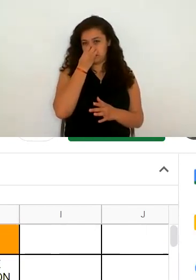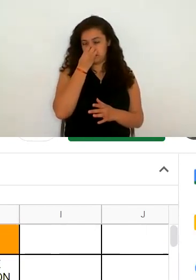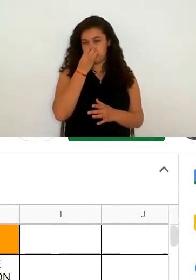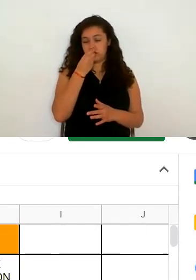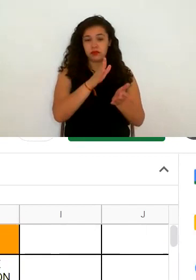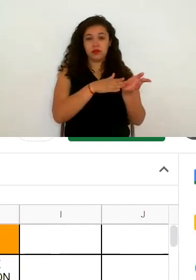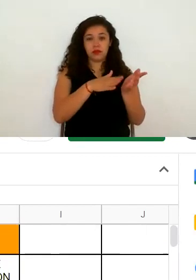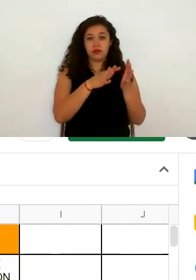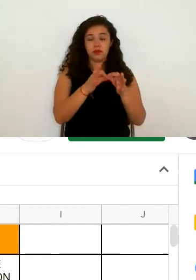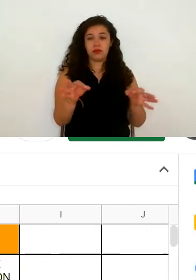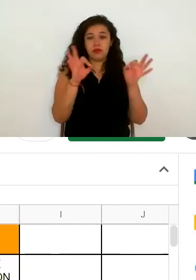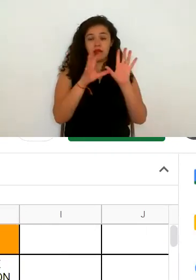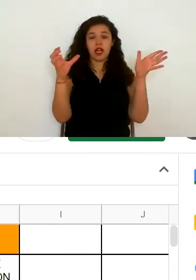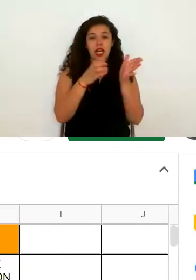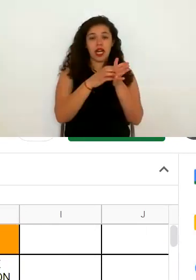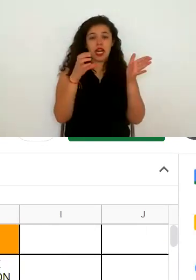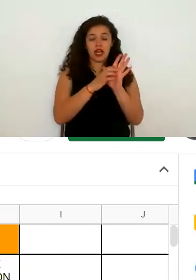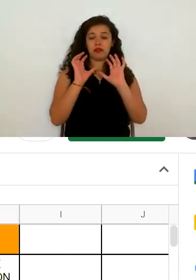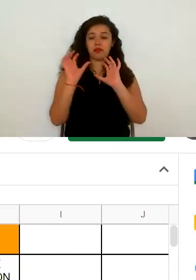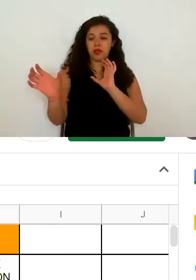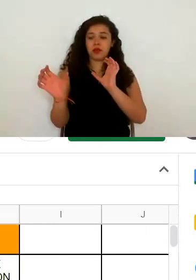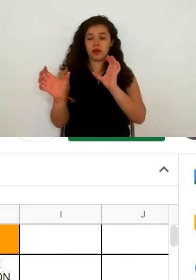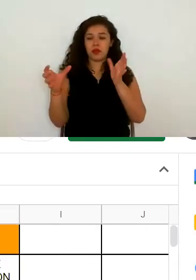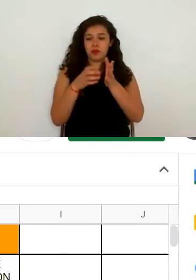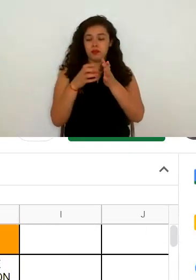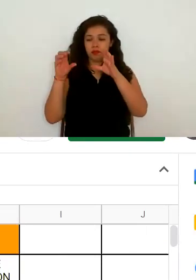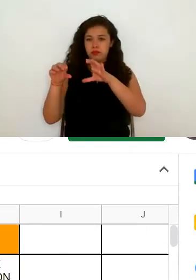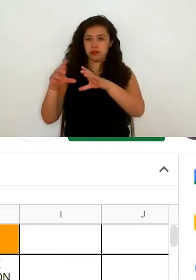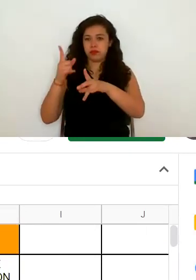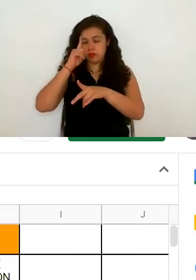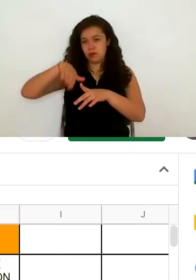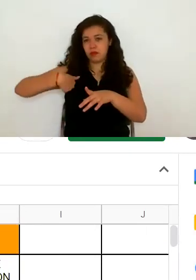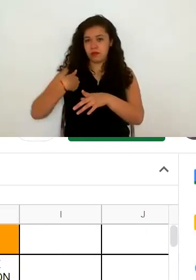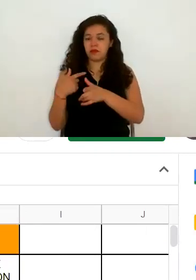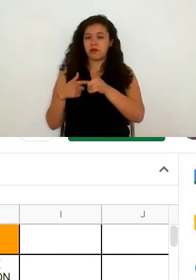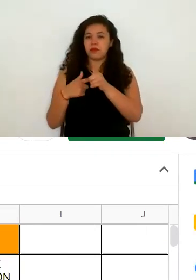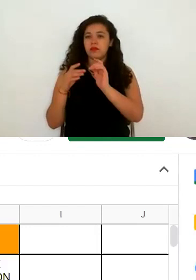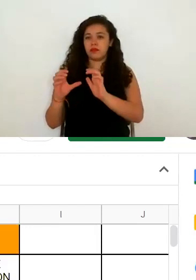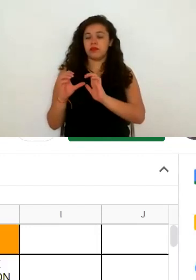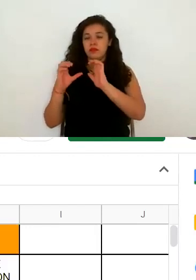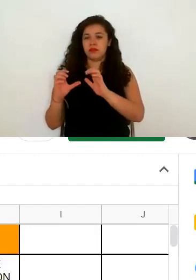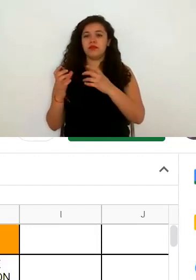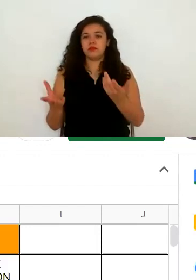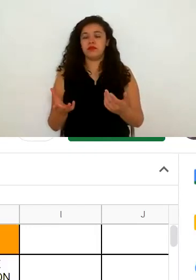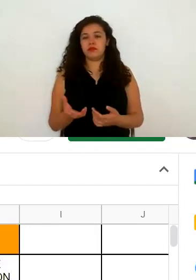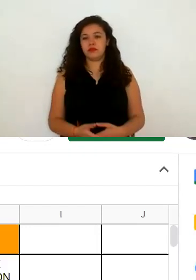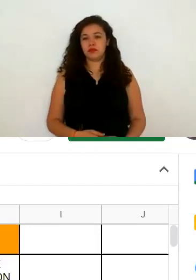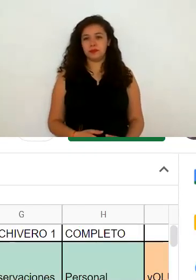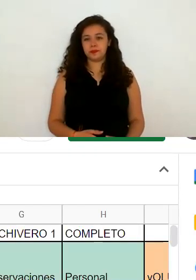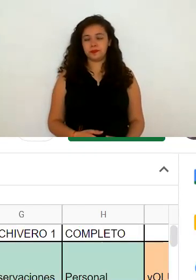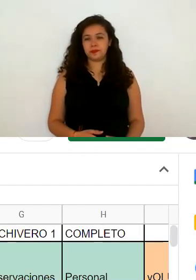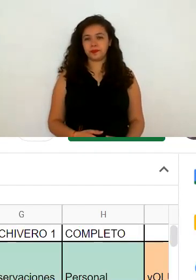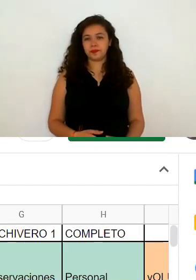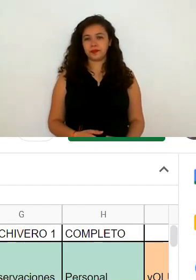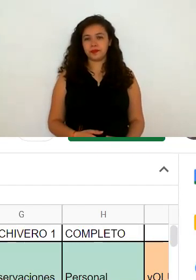expedientes se coloquen en cajas para su almacenamiento y conservación, y vamos a retomar tal cual los